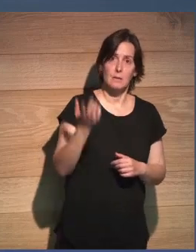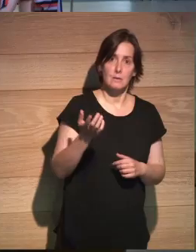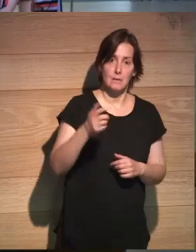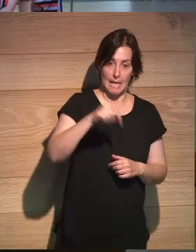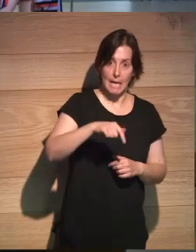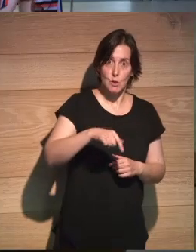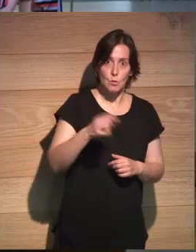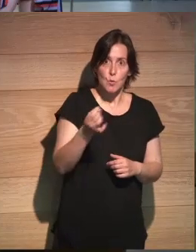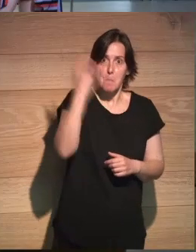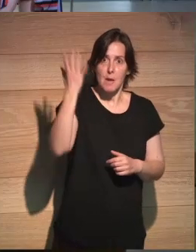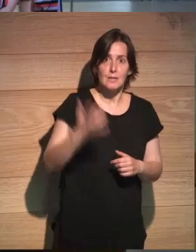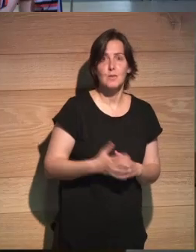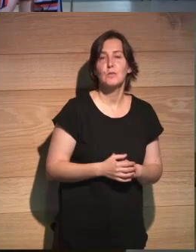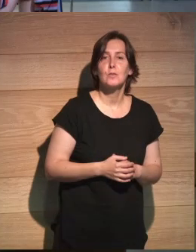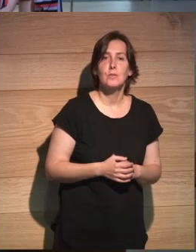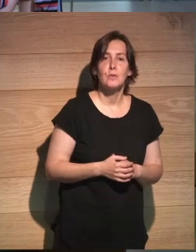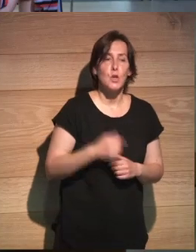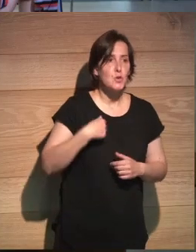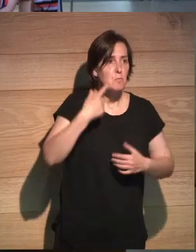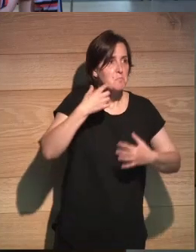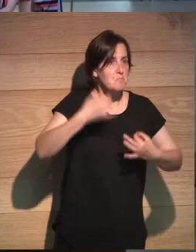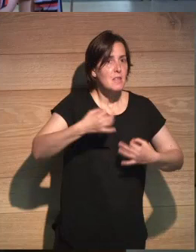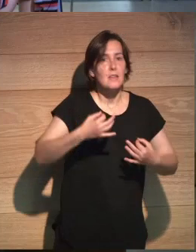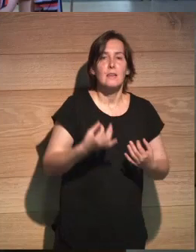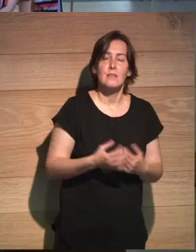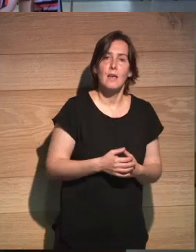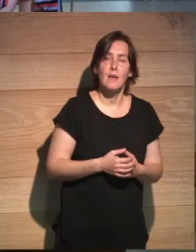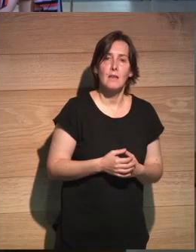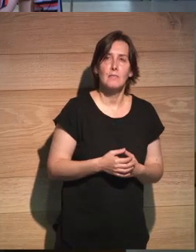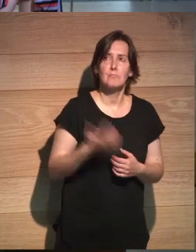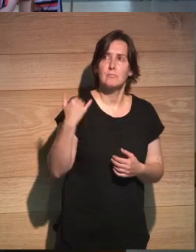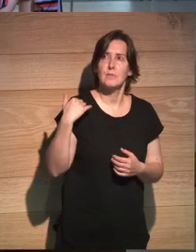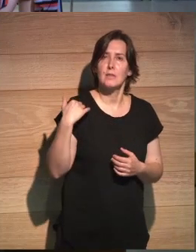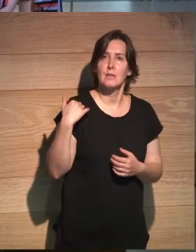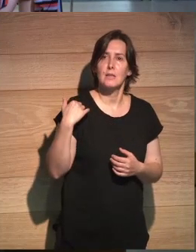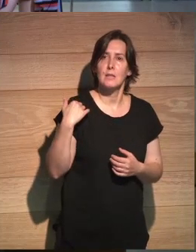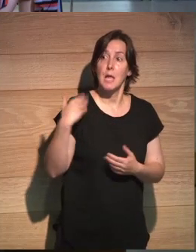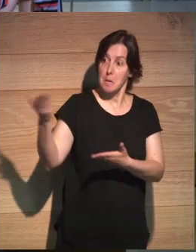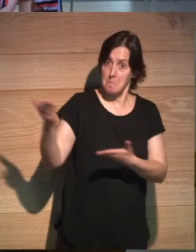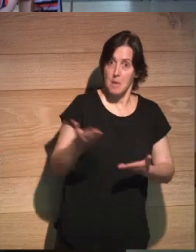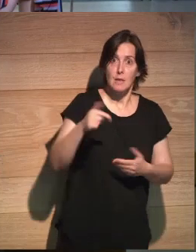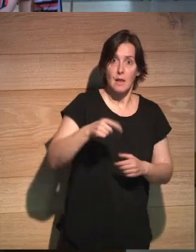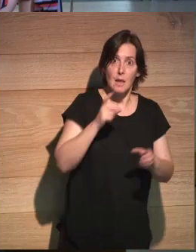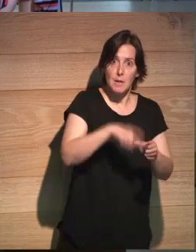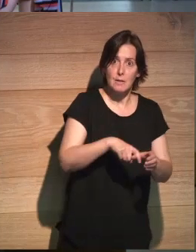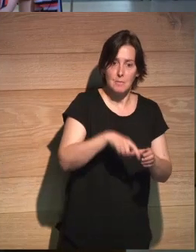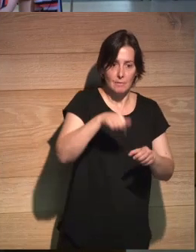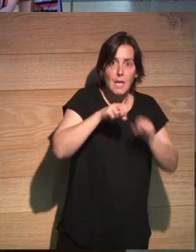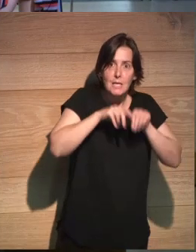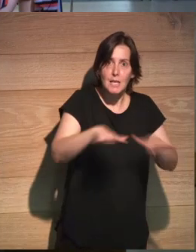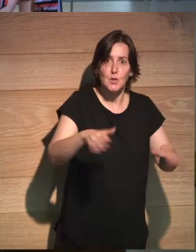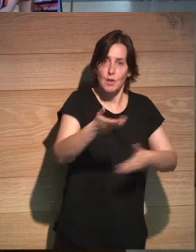invento, esto es un inventazo. Yo realmente cuando fui invitado a participar en esta historia y a